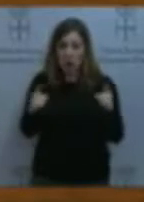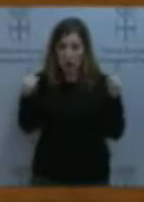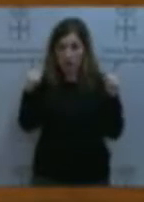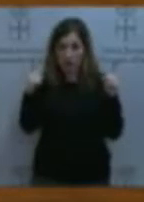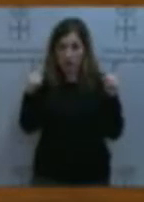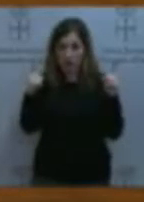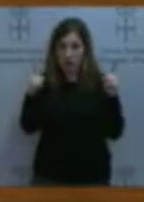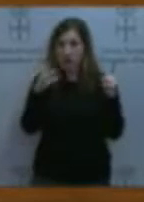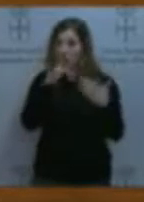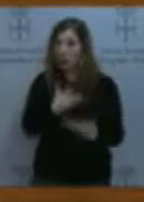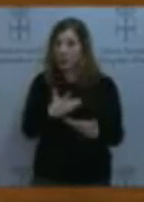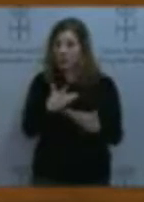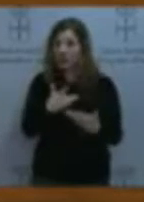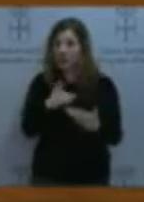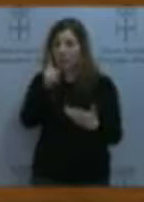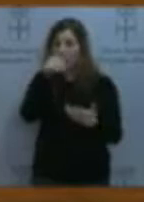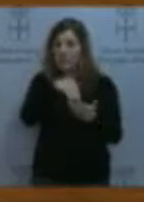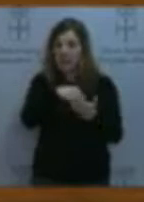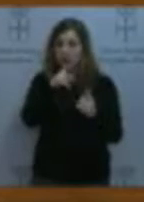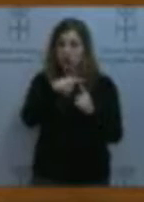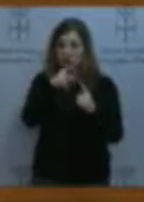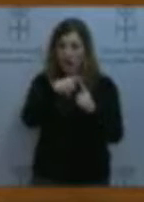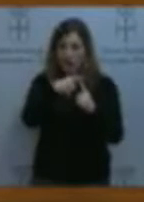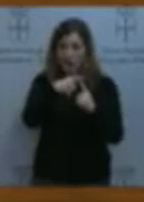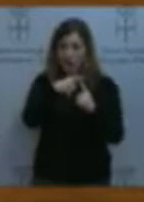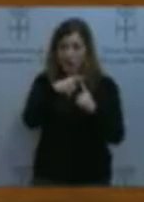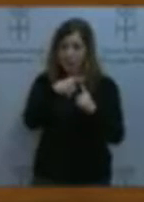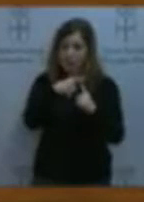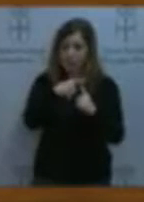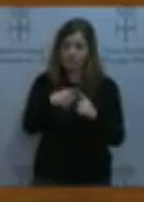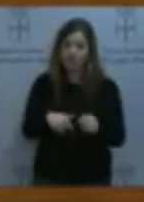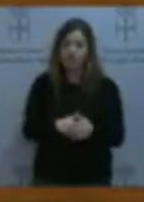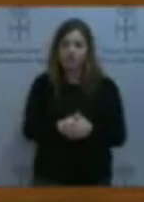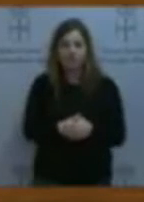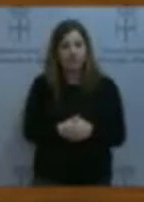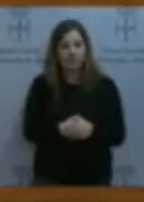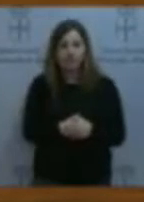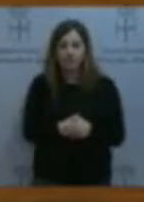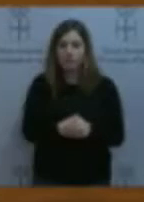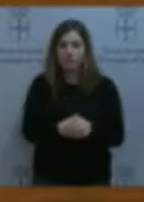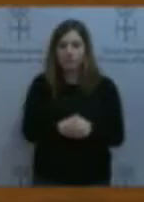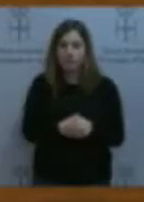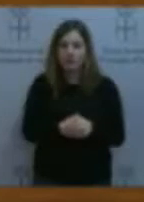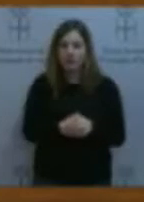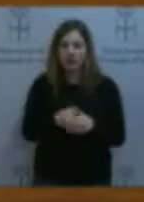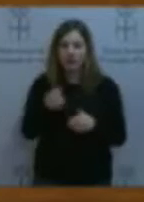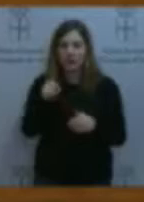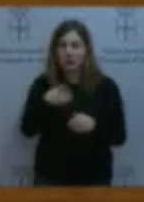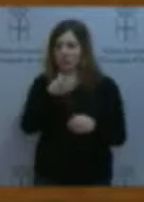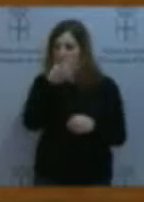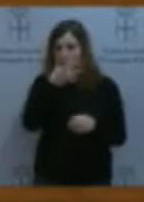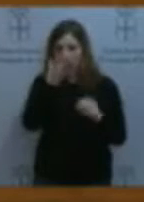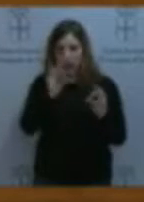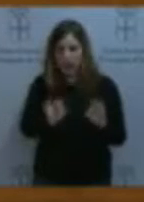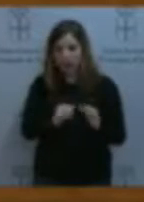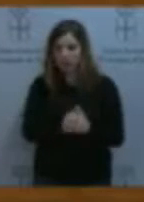toneladas de materia orgánica. Una también absoluta vergüenza. Y es que